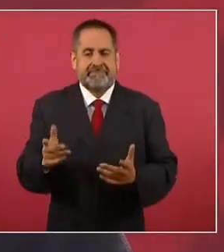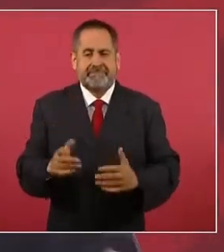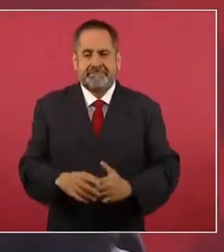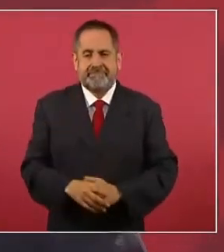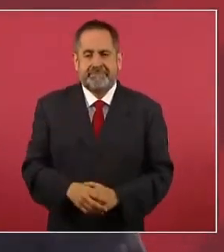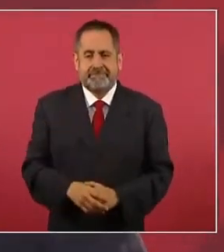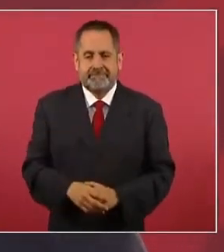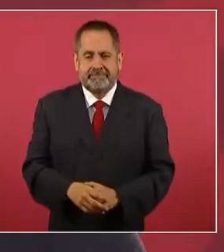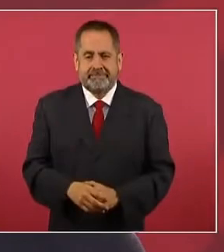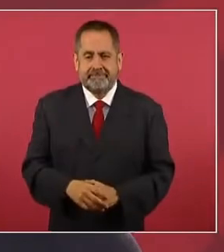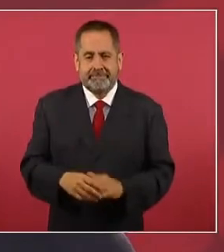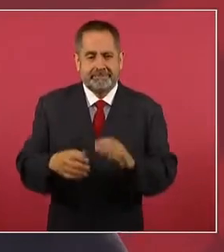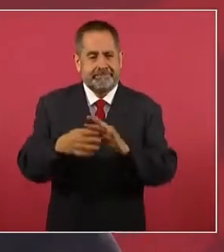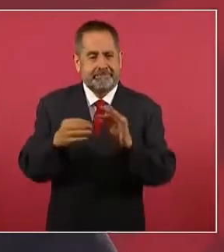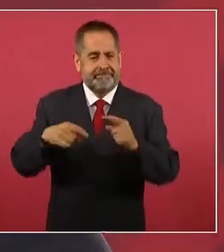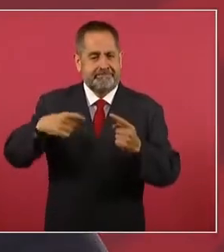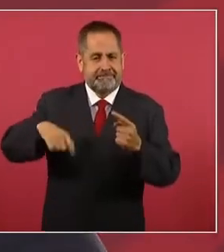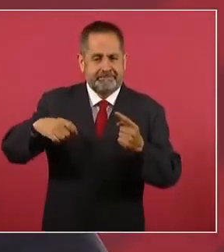el dinero.